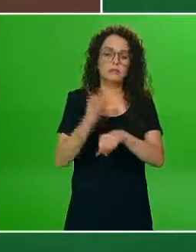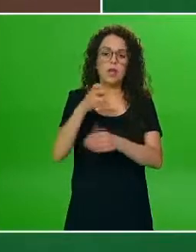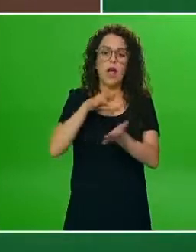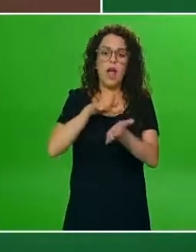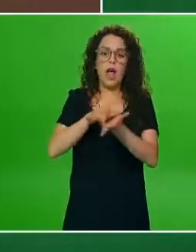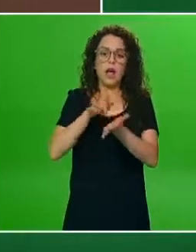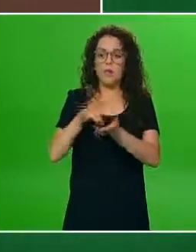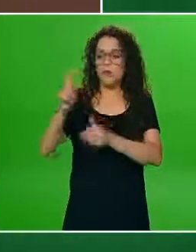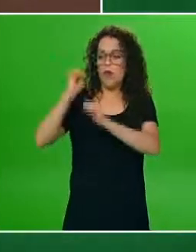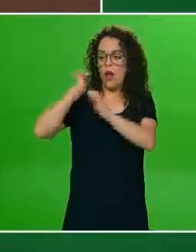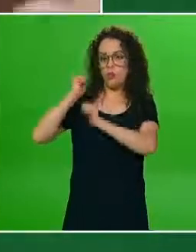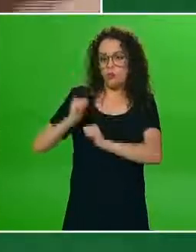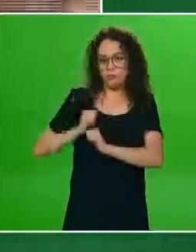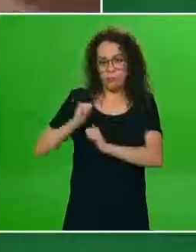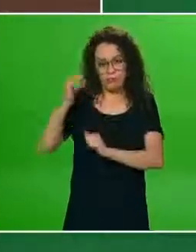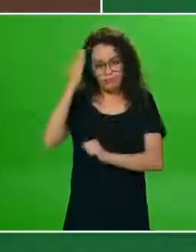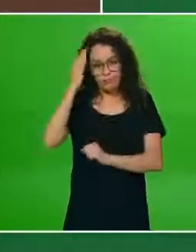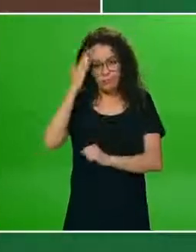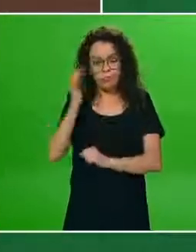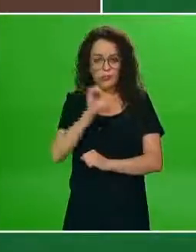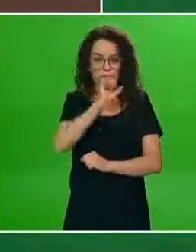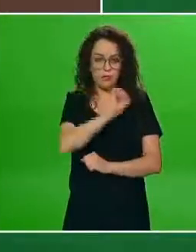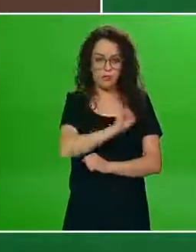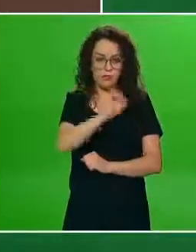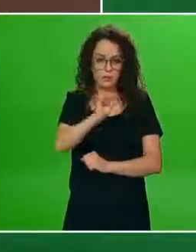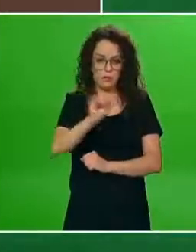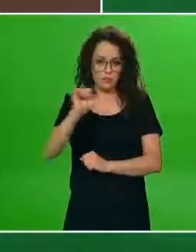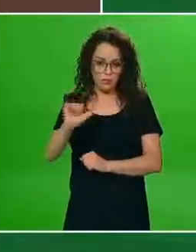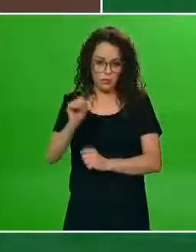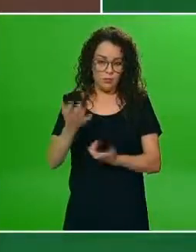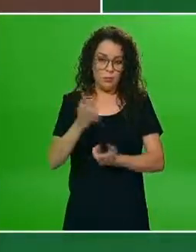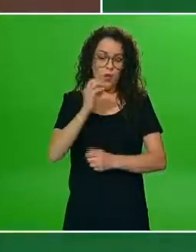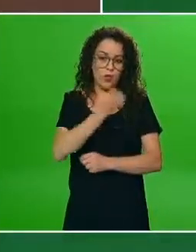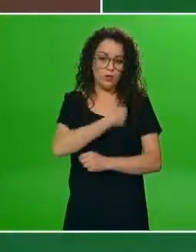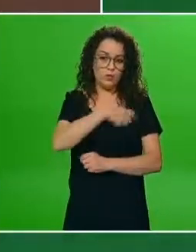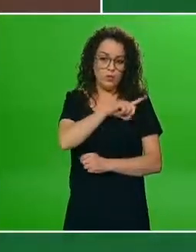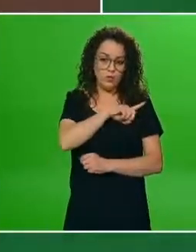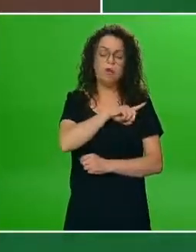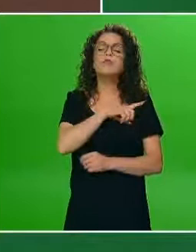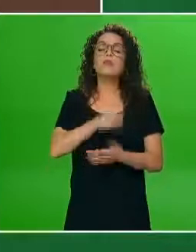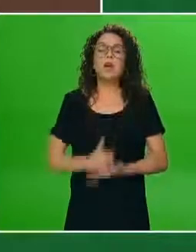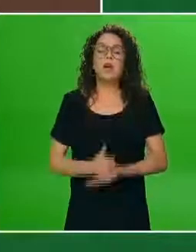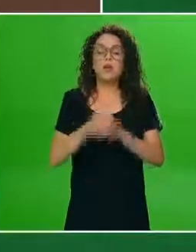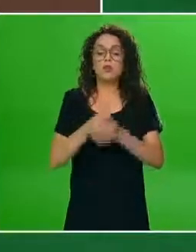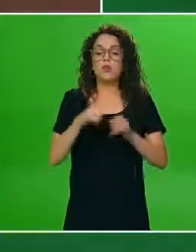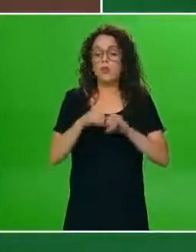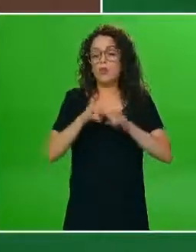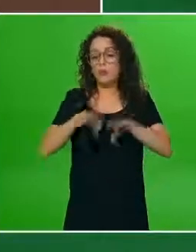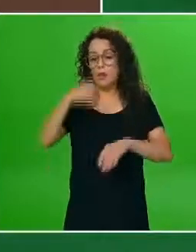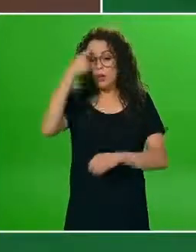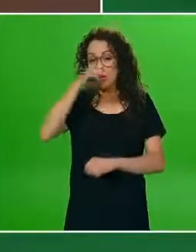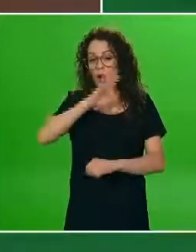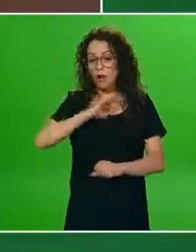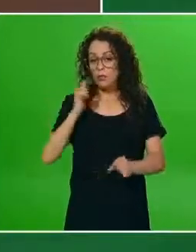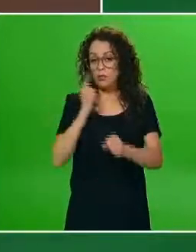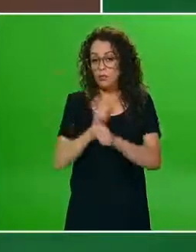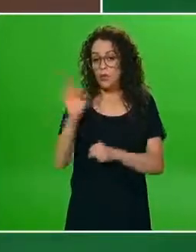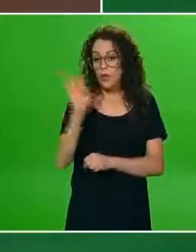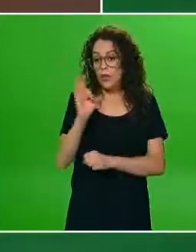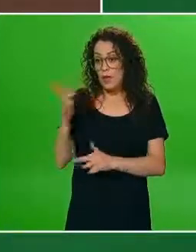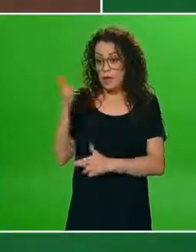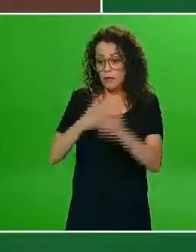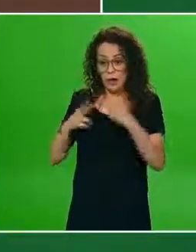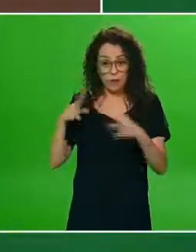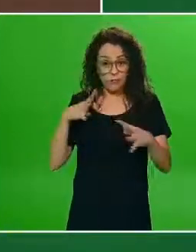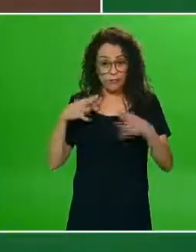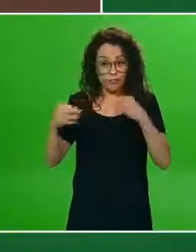jurisdicciones sanitarias hemos establecido un programa especial de información que nos permita detectar estos posibles brotes escolares